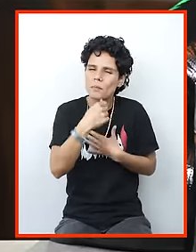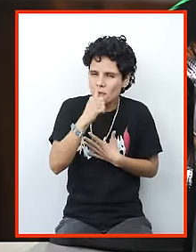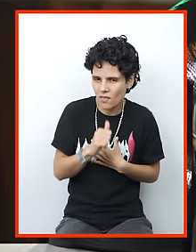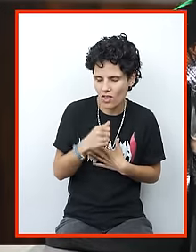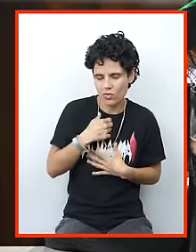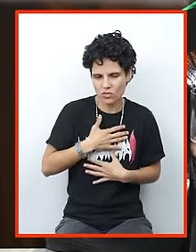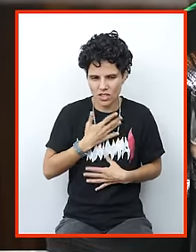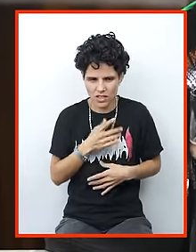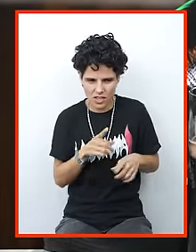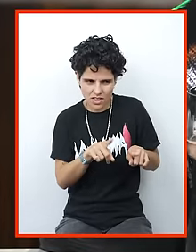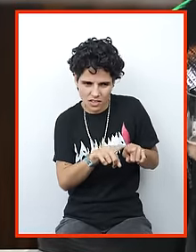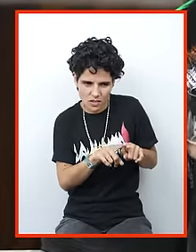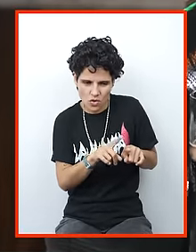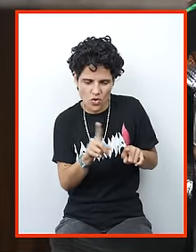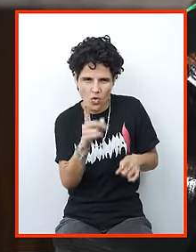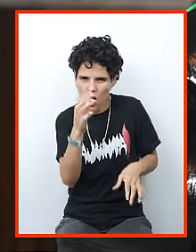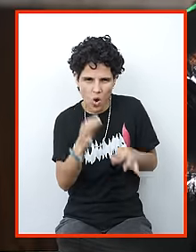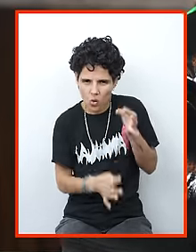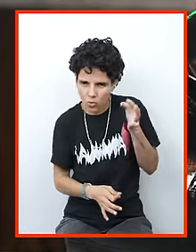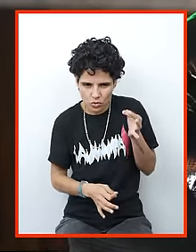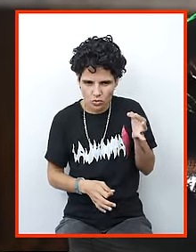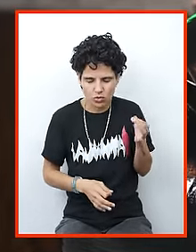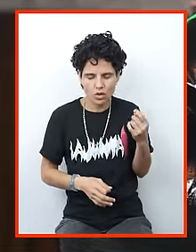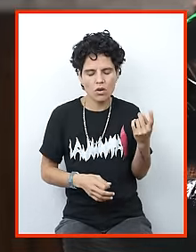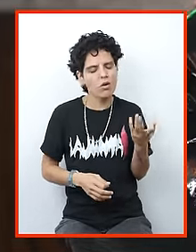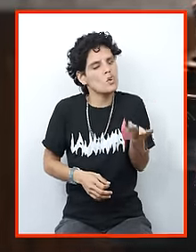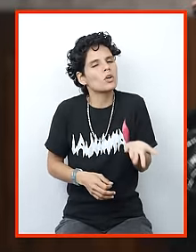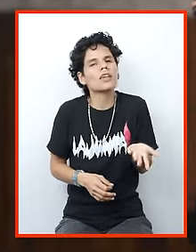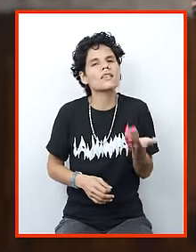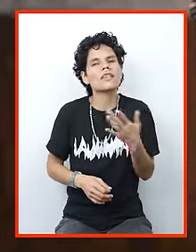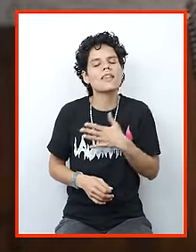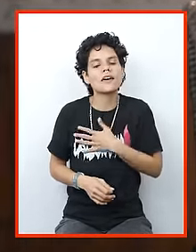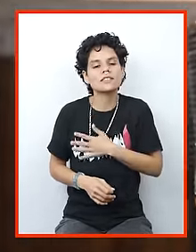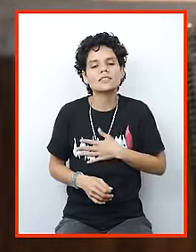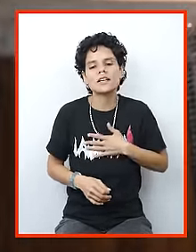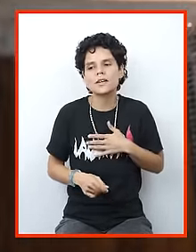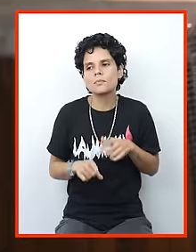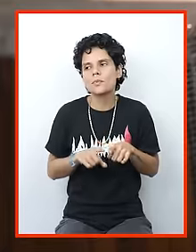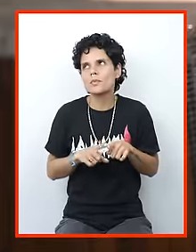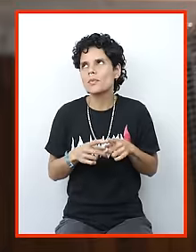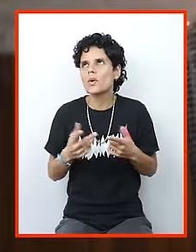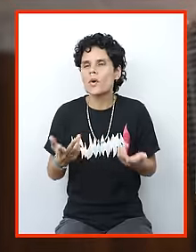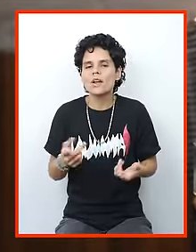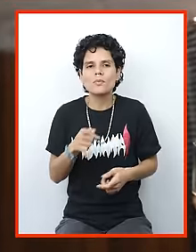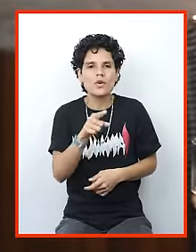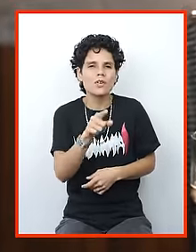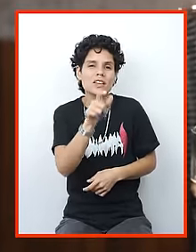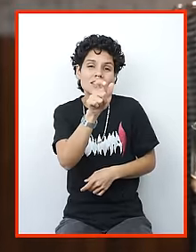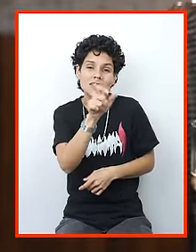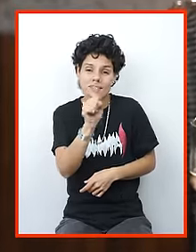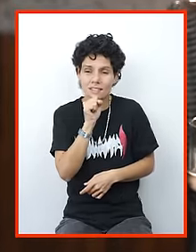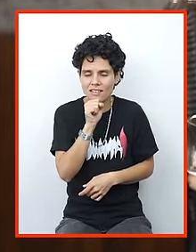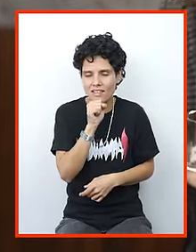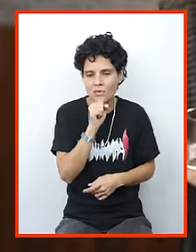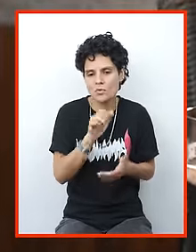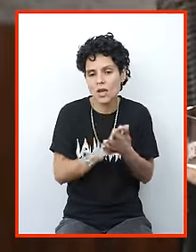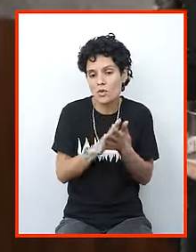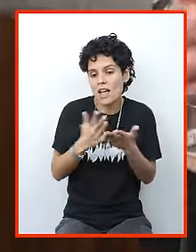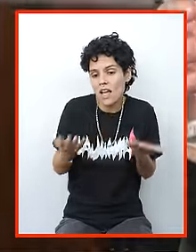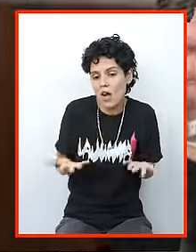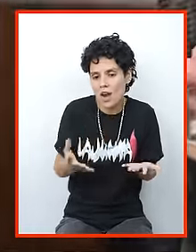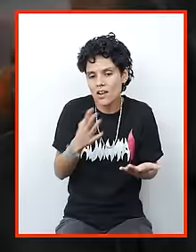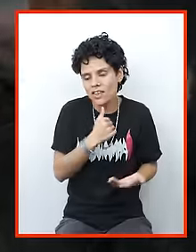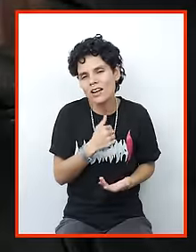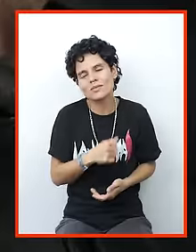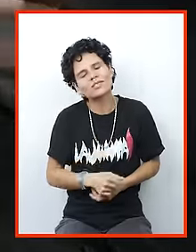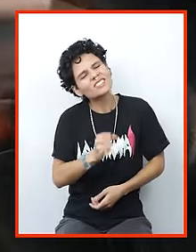íntima. ¿Crees que injusto? Porque te da como esa sensación, más que de la pérdida de... Como que injusto que no haya estado